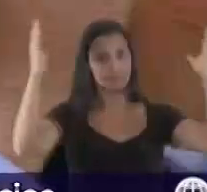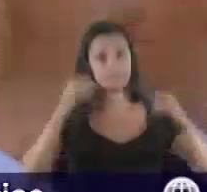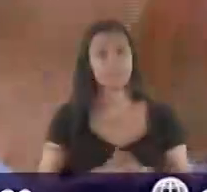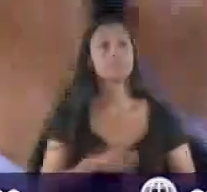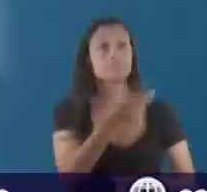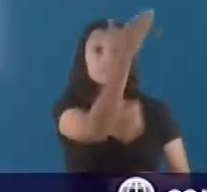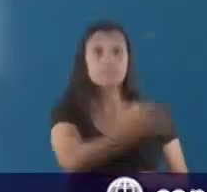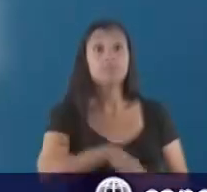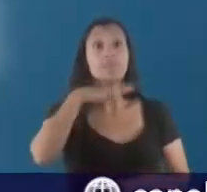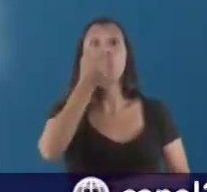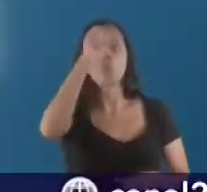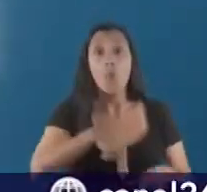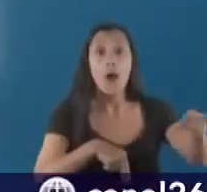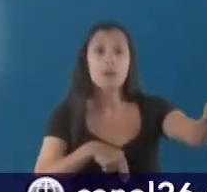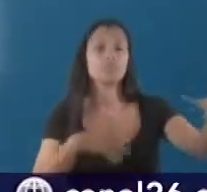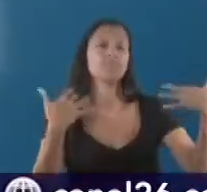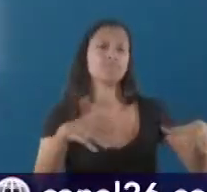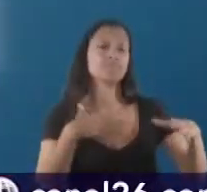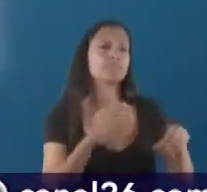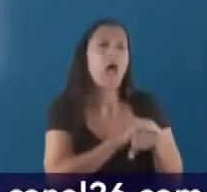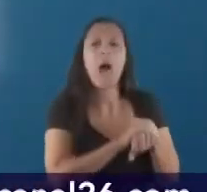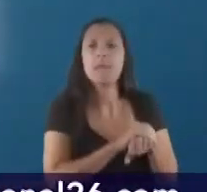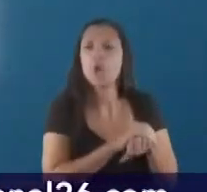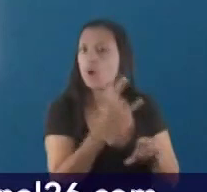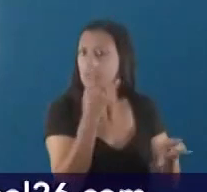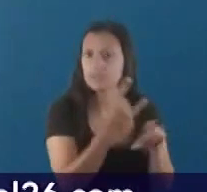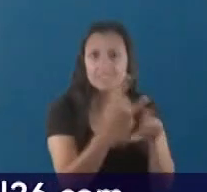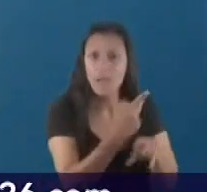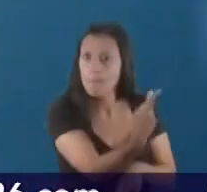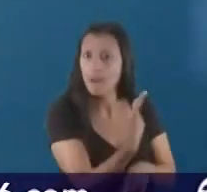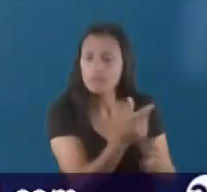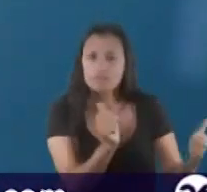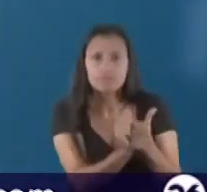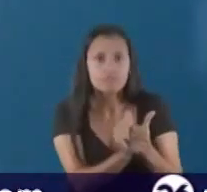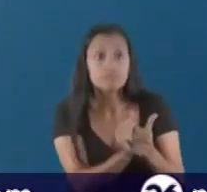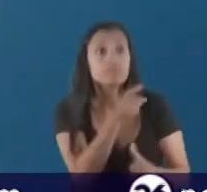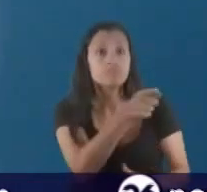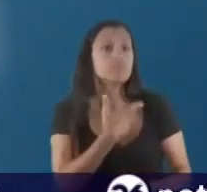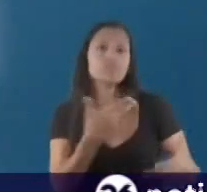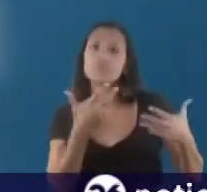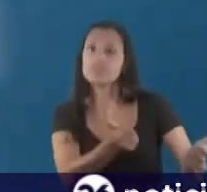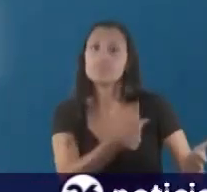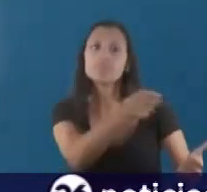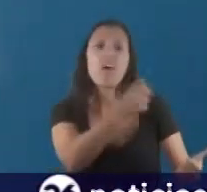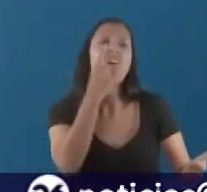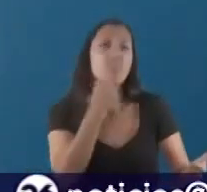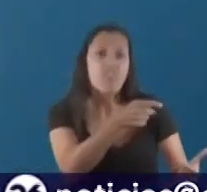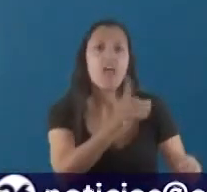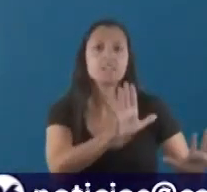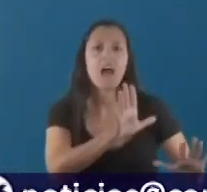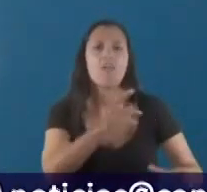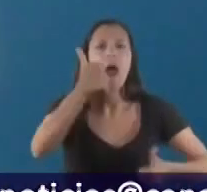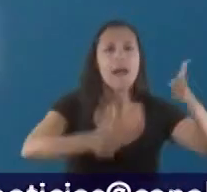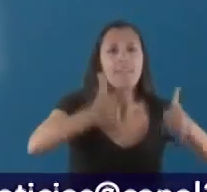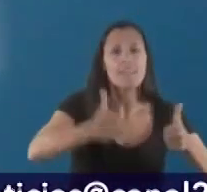Juan, que es un amigo de siempre, a quien lo acompañamos en sus días de candidato a gobernador